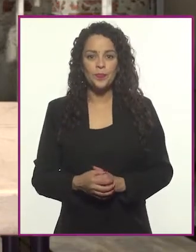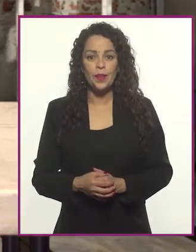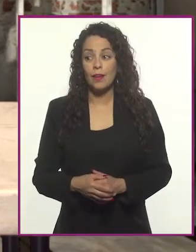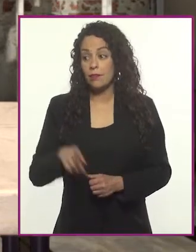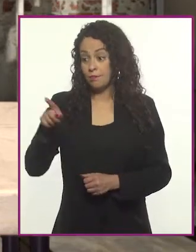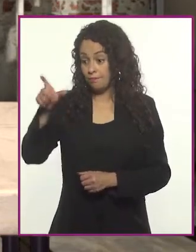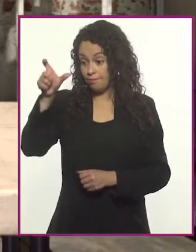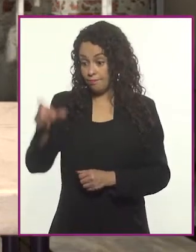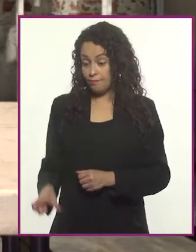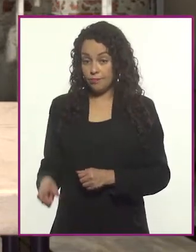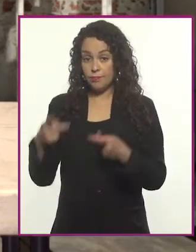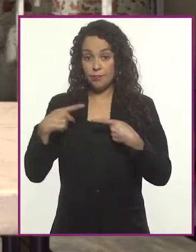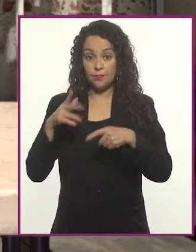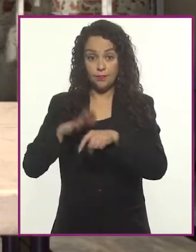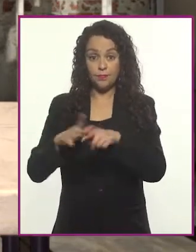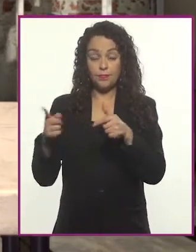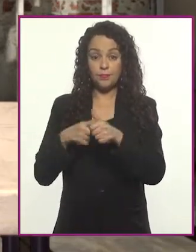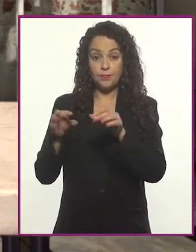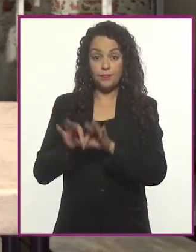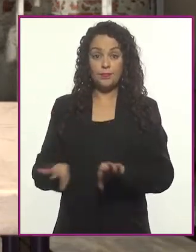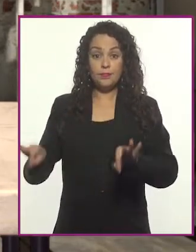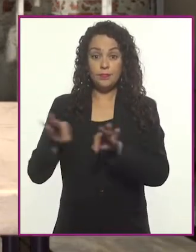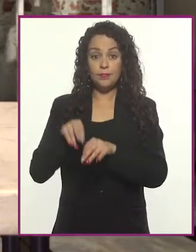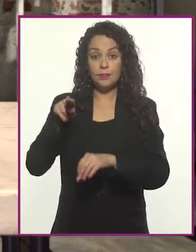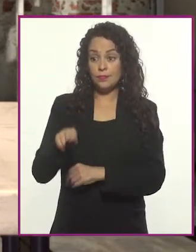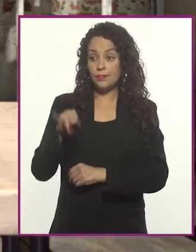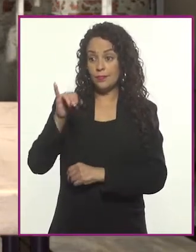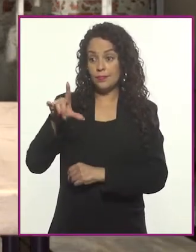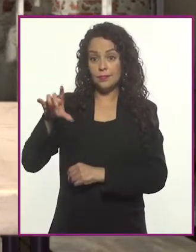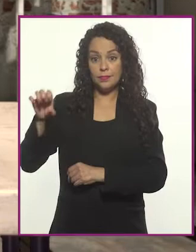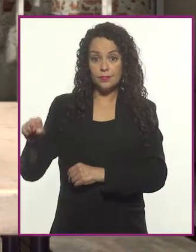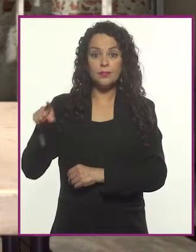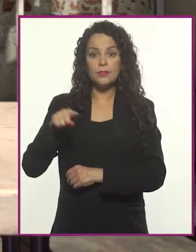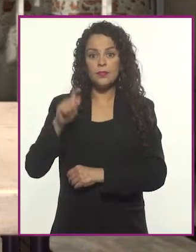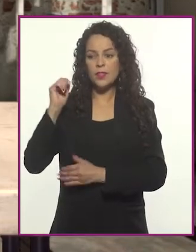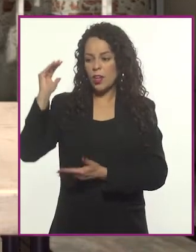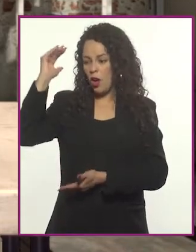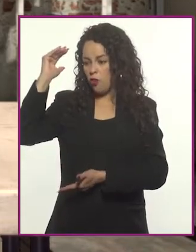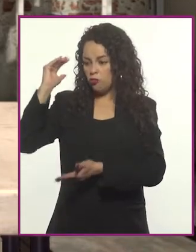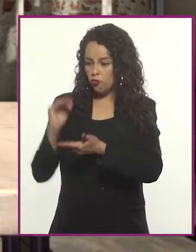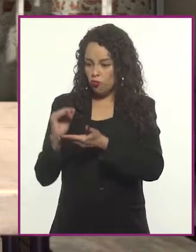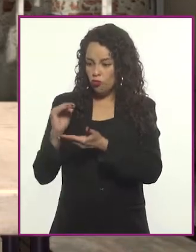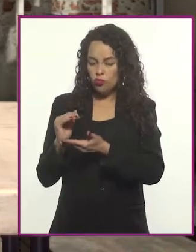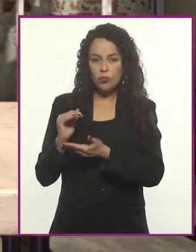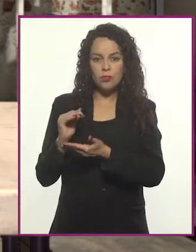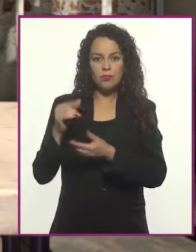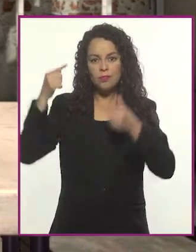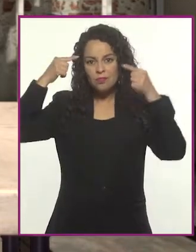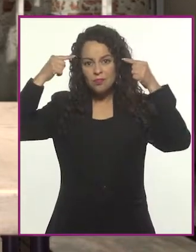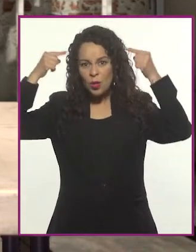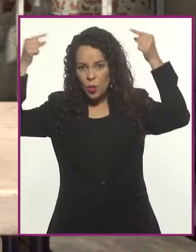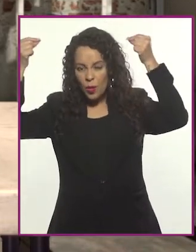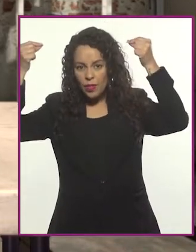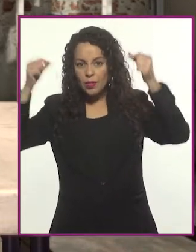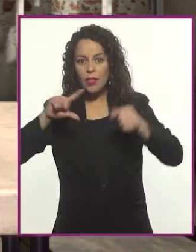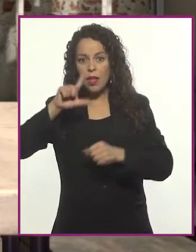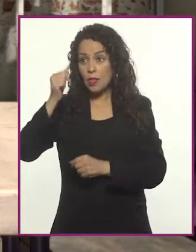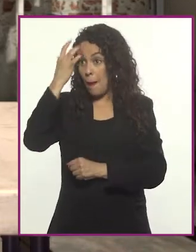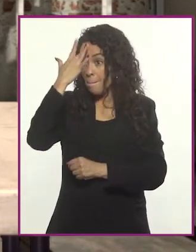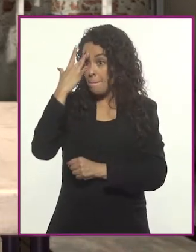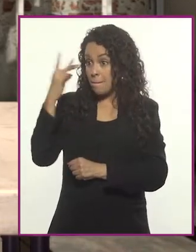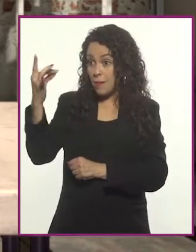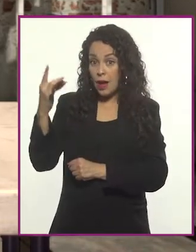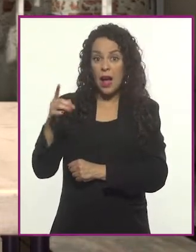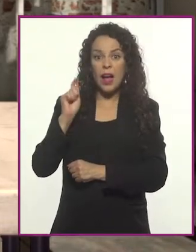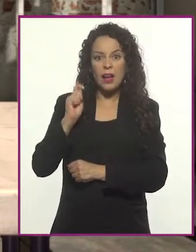En la que el personaje principal, Nils Holgersson, es reducido al tamaño de un duende y emprende un viaje para romper el hechizo en la compañía de